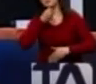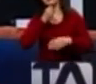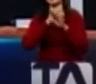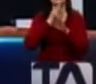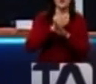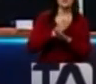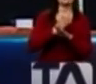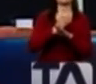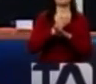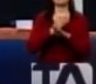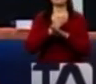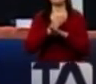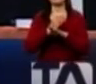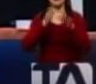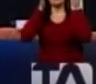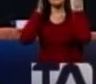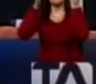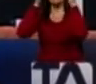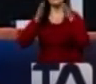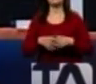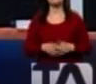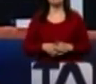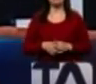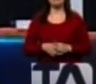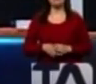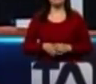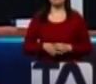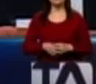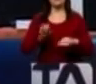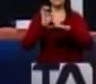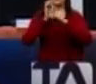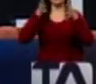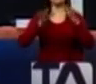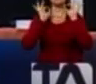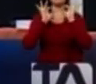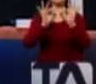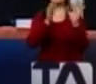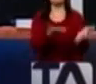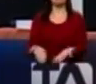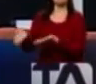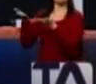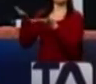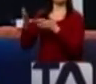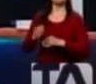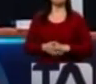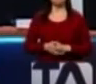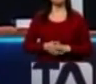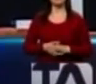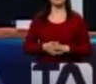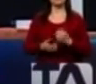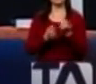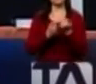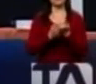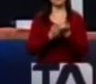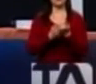hablar, de atenciones. Increíble el pueblo ecuatoriano, cómo nos ha recibido, cómo está ahí. Esperamos que